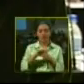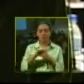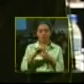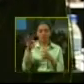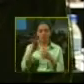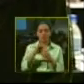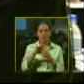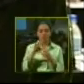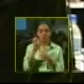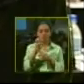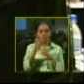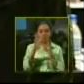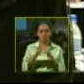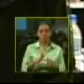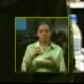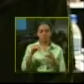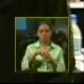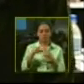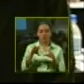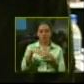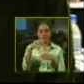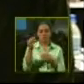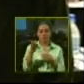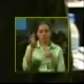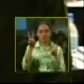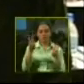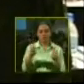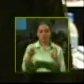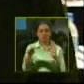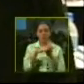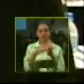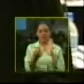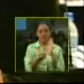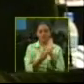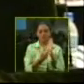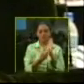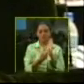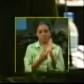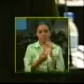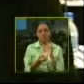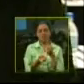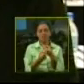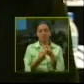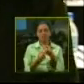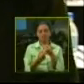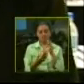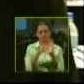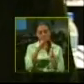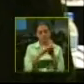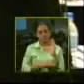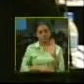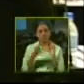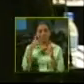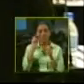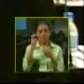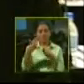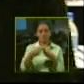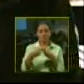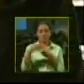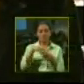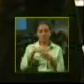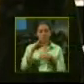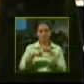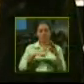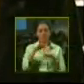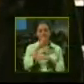del voto de los ecuatorianos en el extranjero fue el tema del empadronamiento. Porque como ustedes saben, para poder participar en este proceso